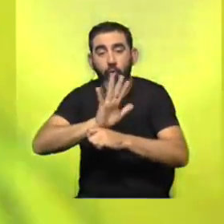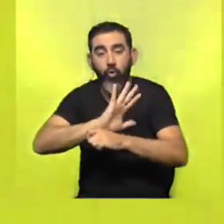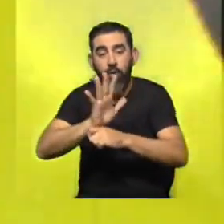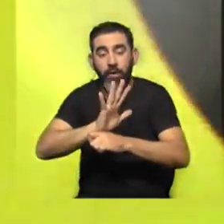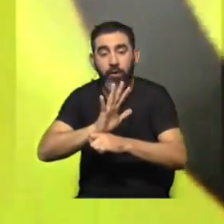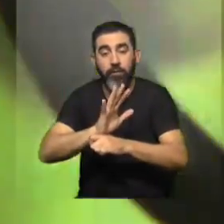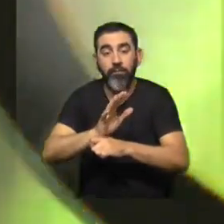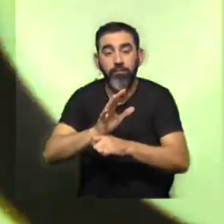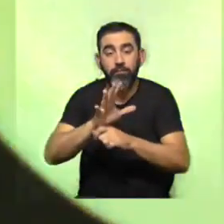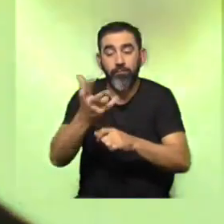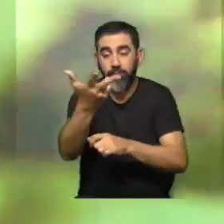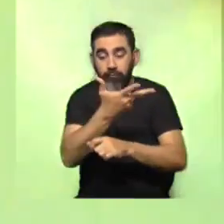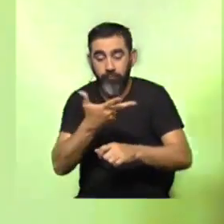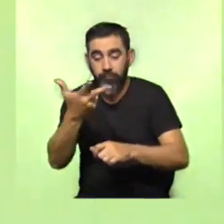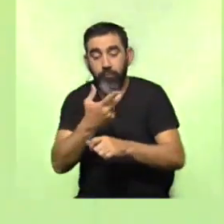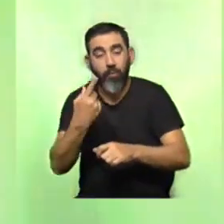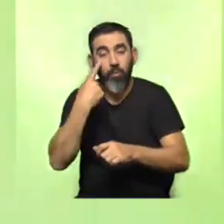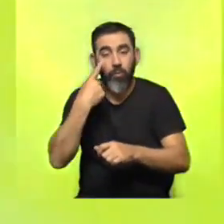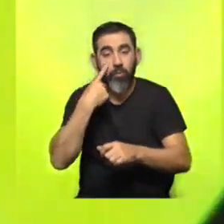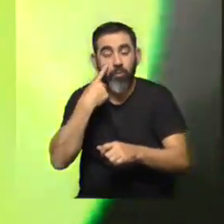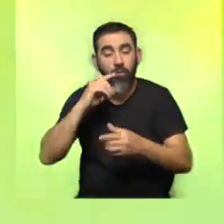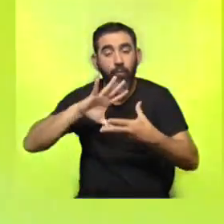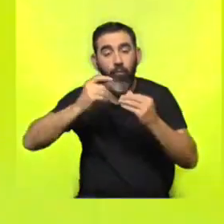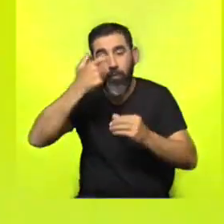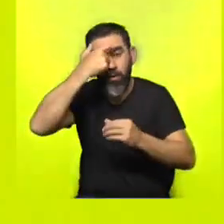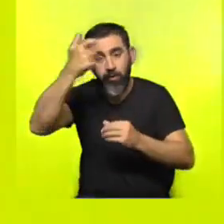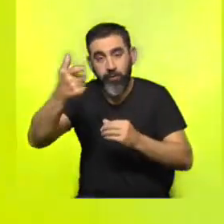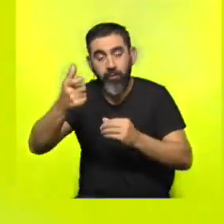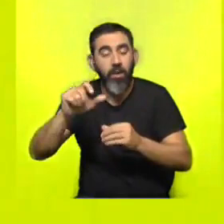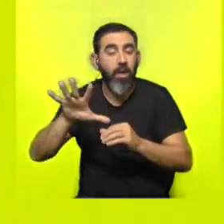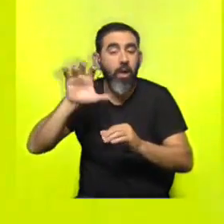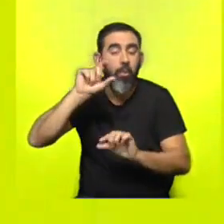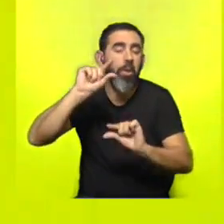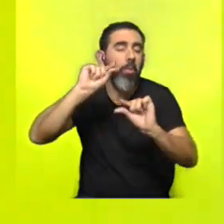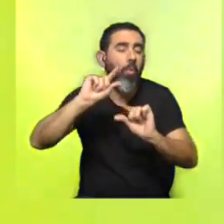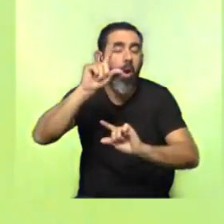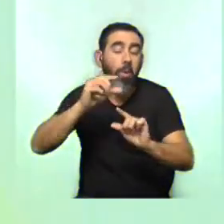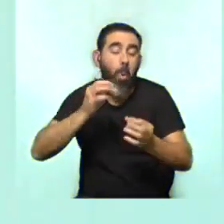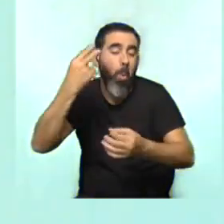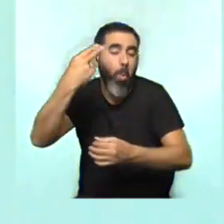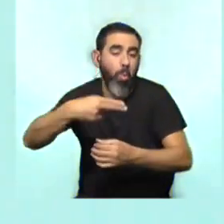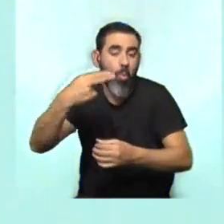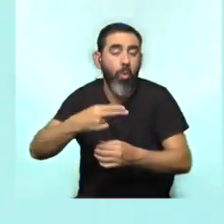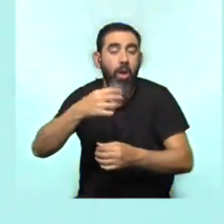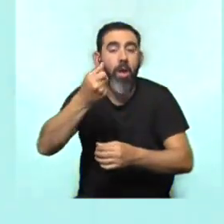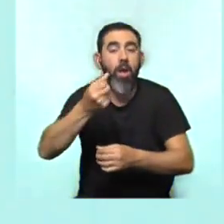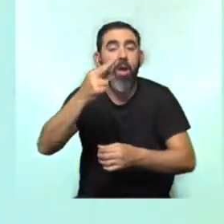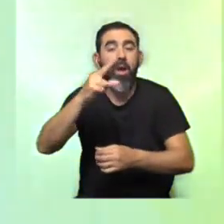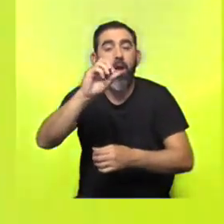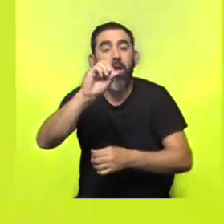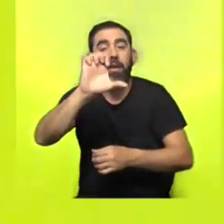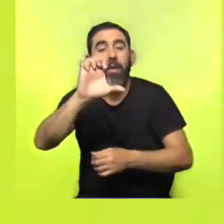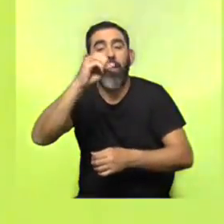a partir de eso podemos conocer una disciplina científica que tal vez hayamos escuchado pocas veces o ninguna, la arqueometría.